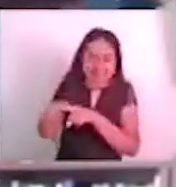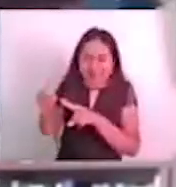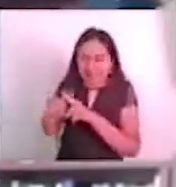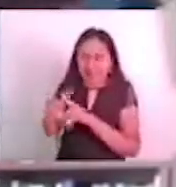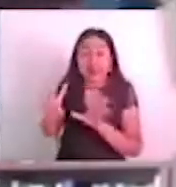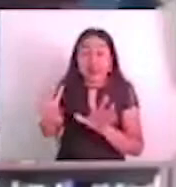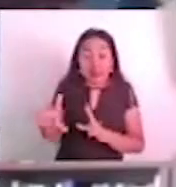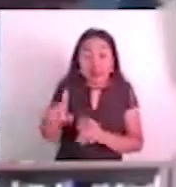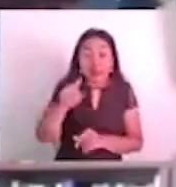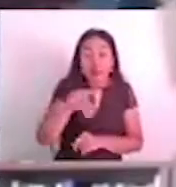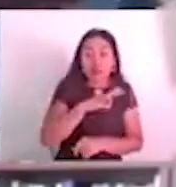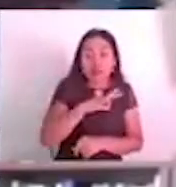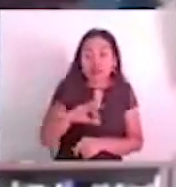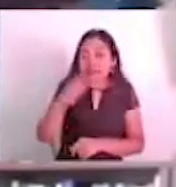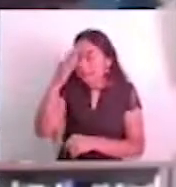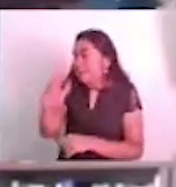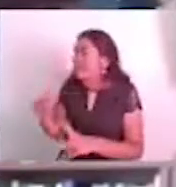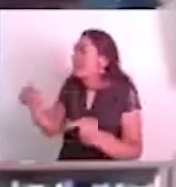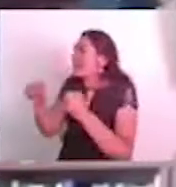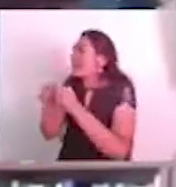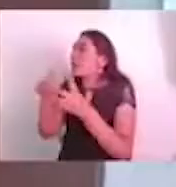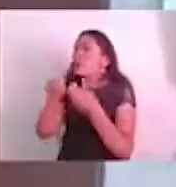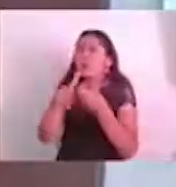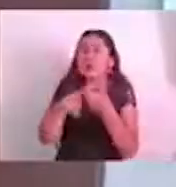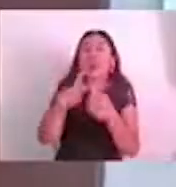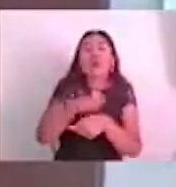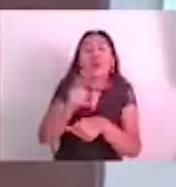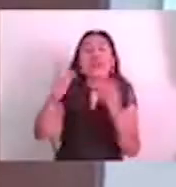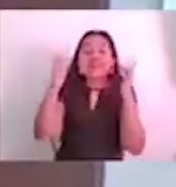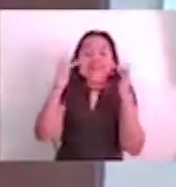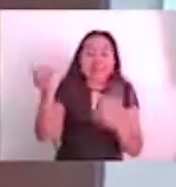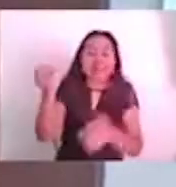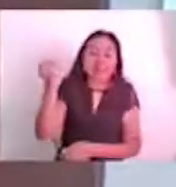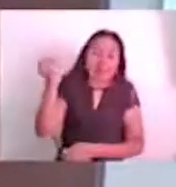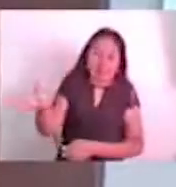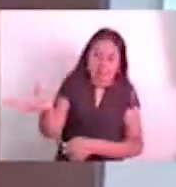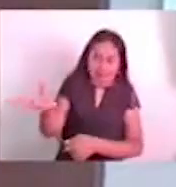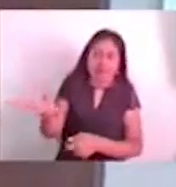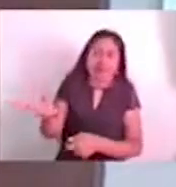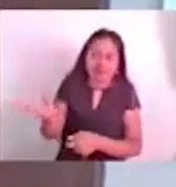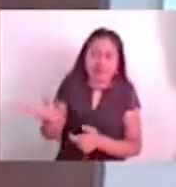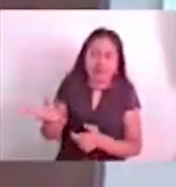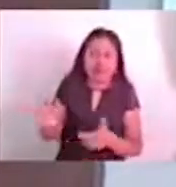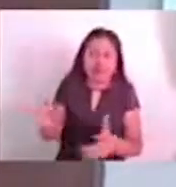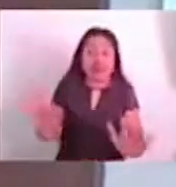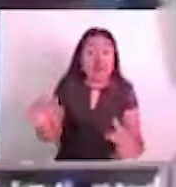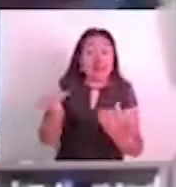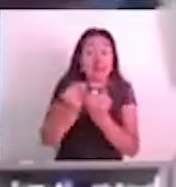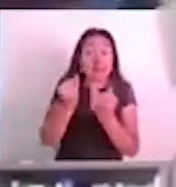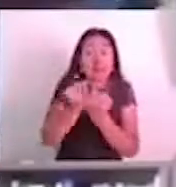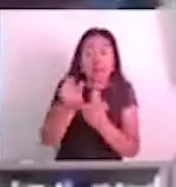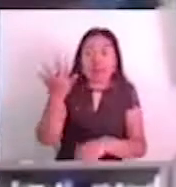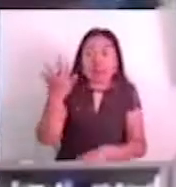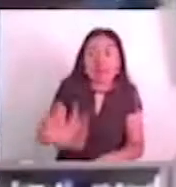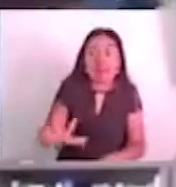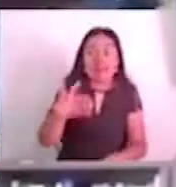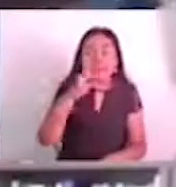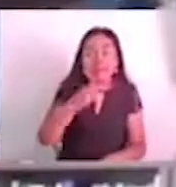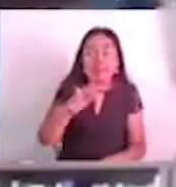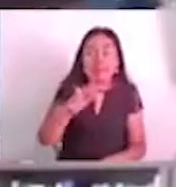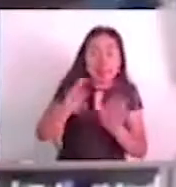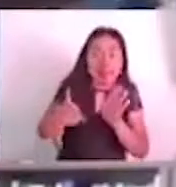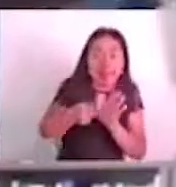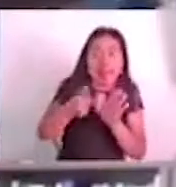templo por el santo. Claro, 10 pueblos, claro. 10 fiestas, 10 barrios. Es